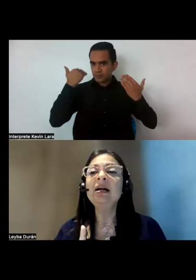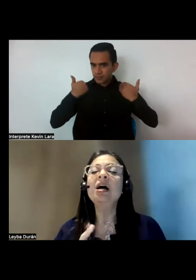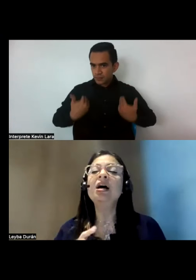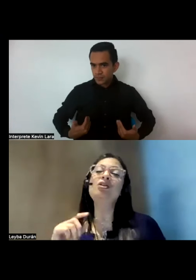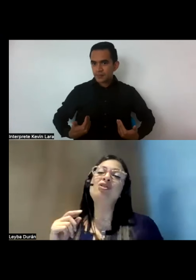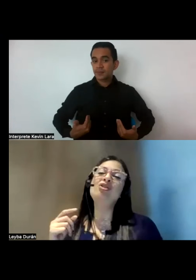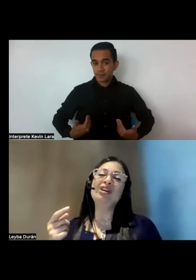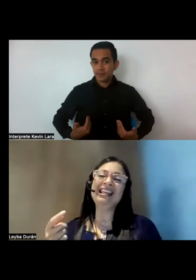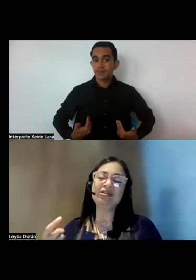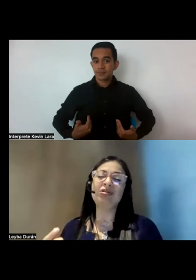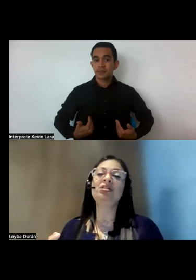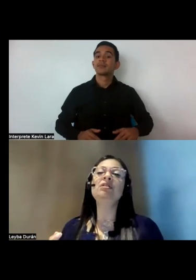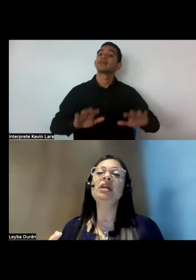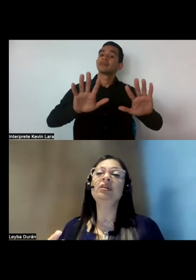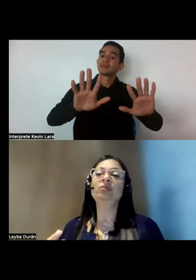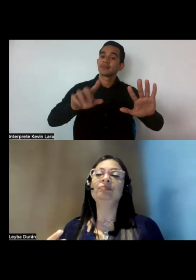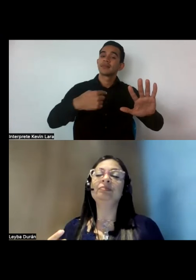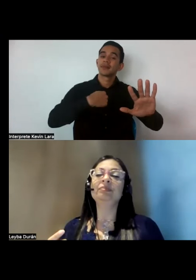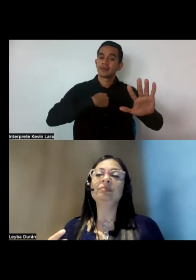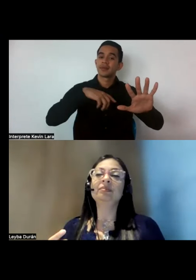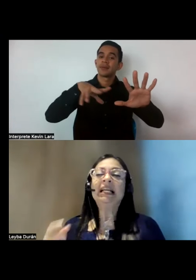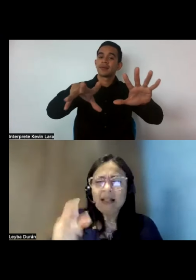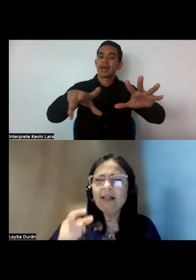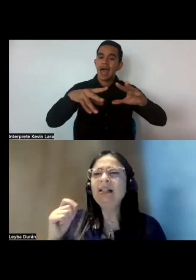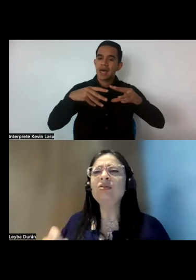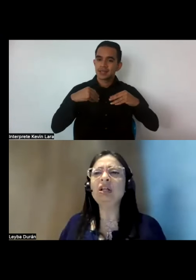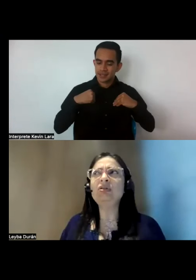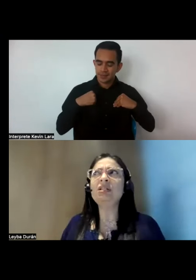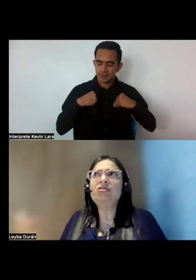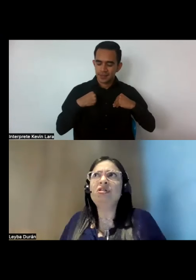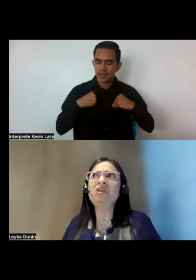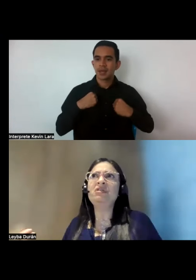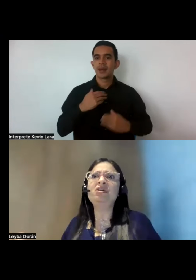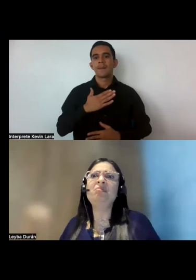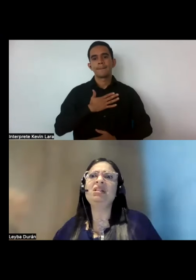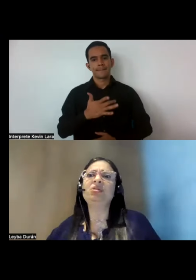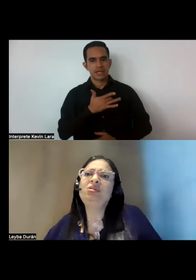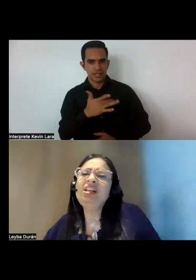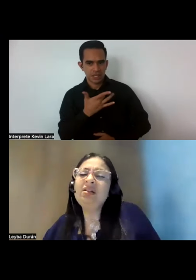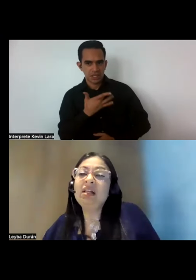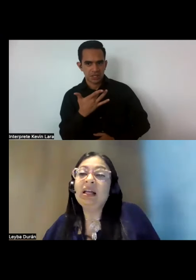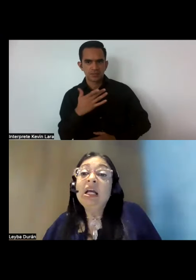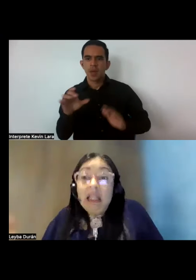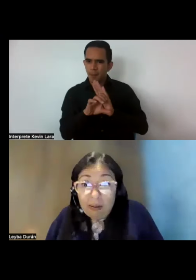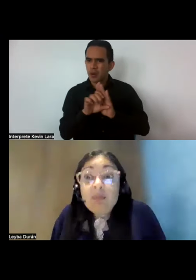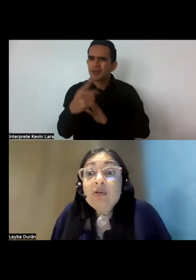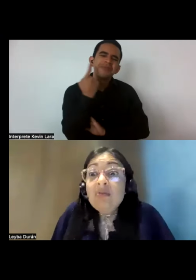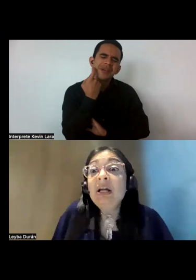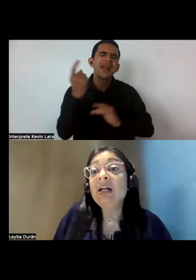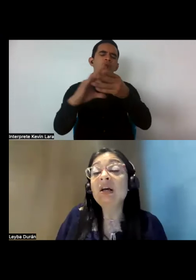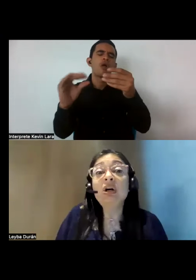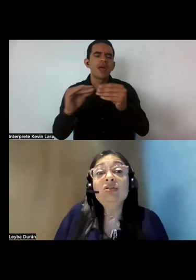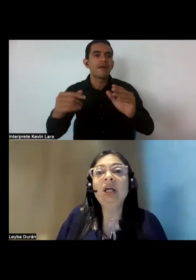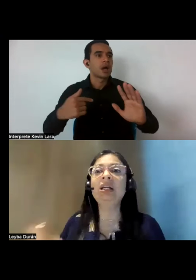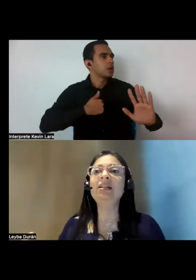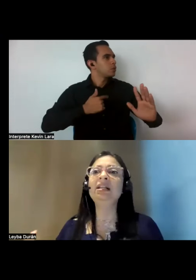aceptar lo que estoy sintiendo. Cristian hace un rato decía, yo en ocasiones me siento triste y es muy posible